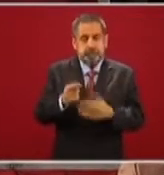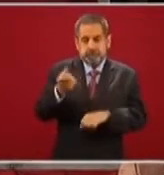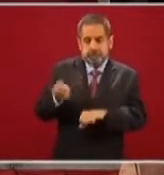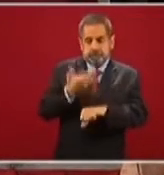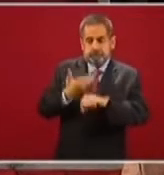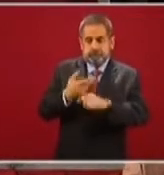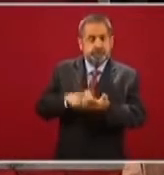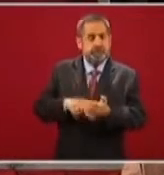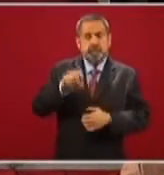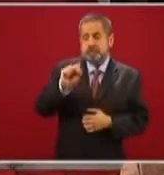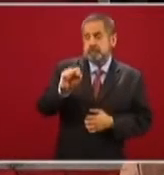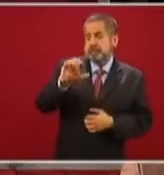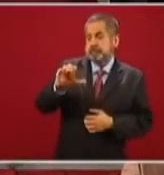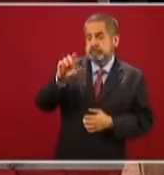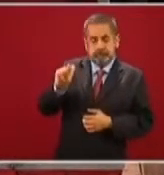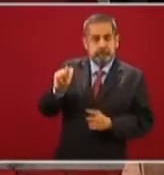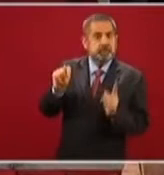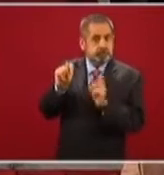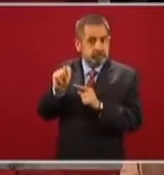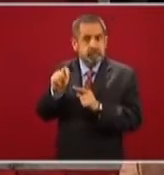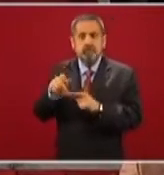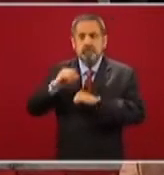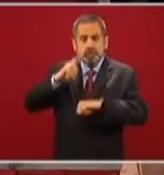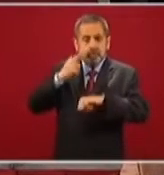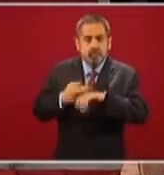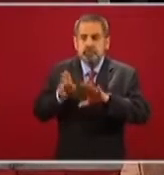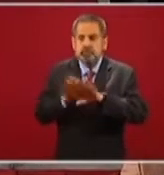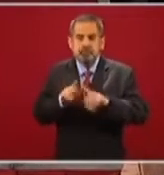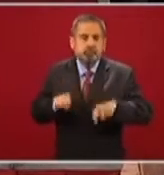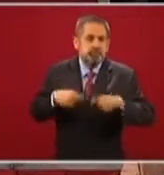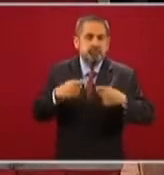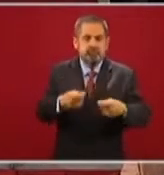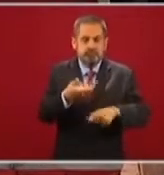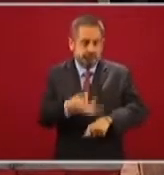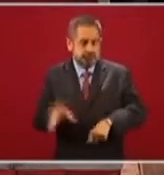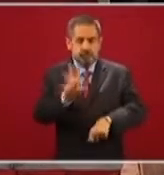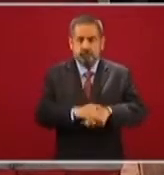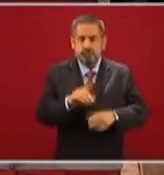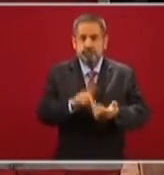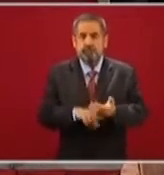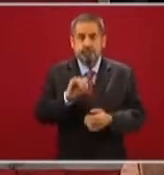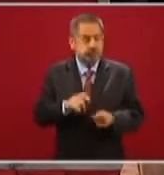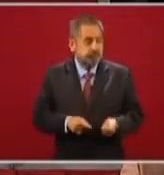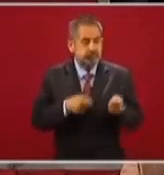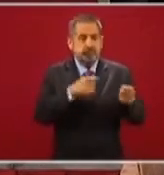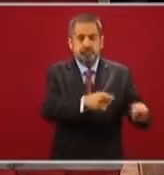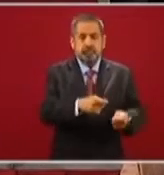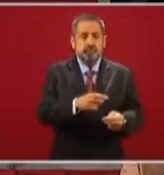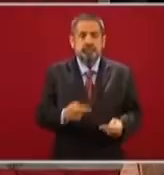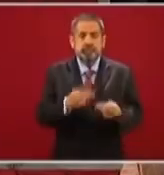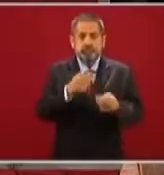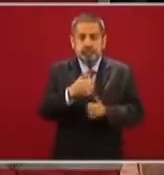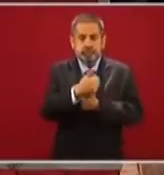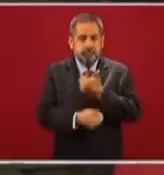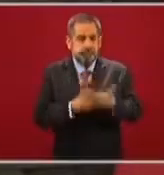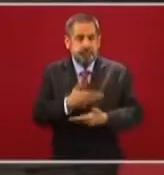de Comunicaciones y Transportes está en condiciones de otorgar una concesión a una sociedad